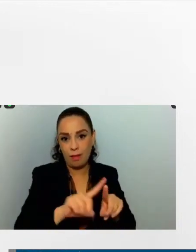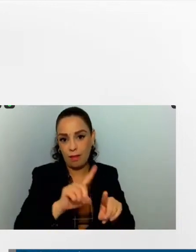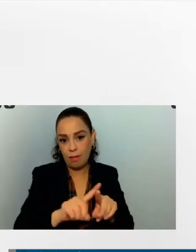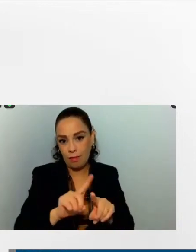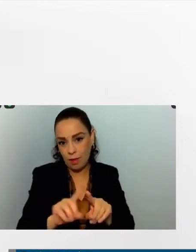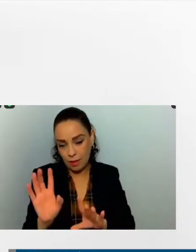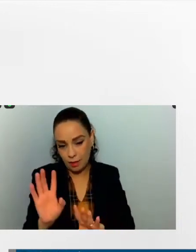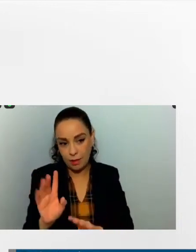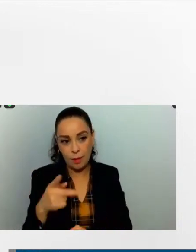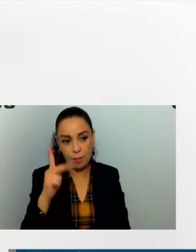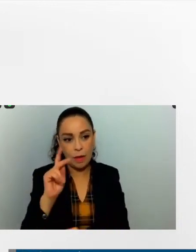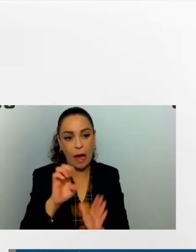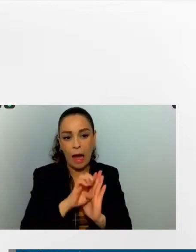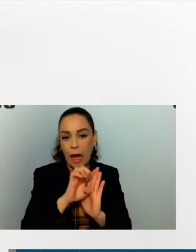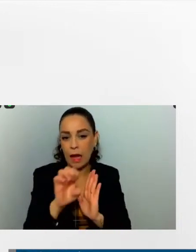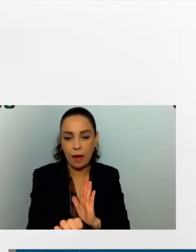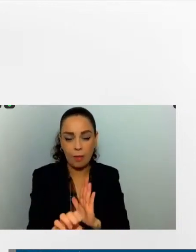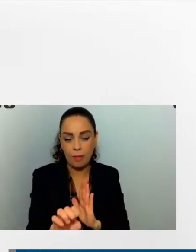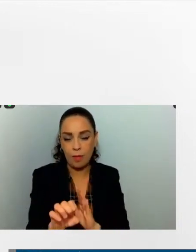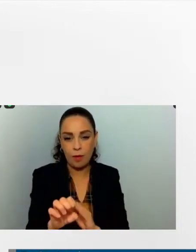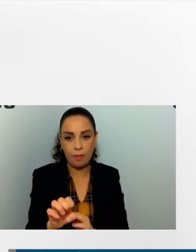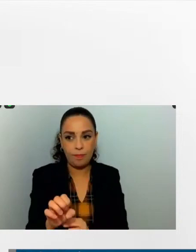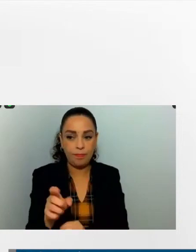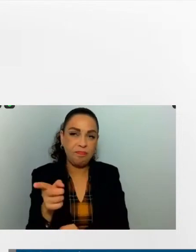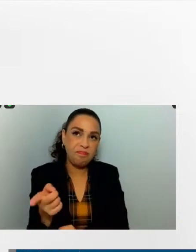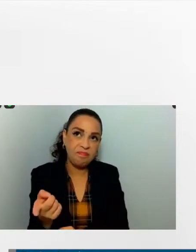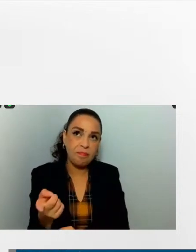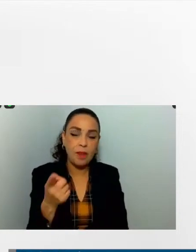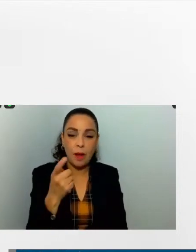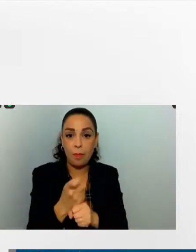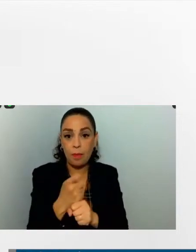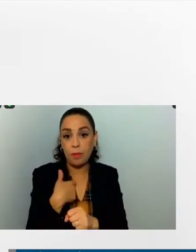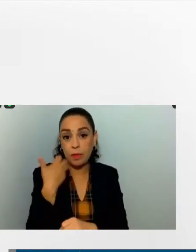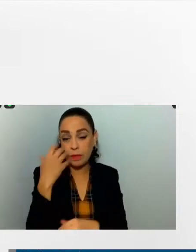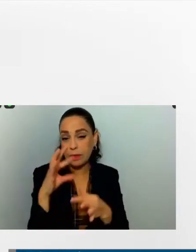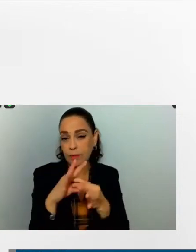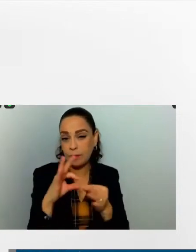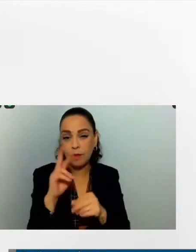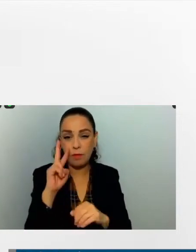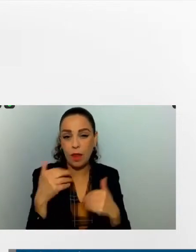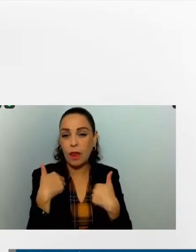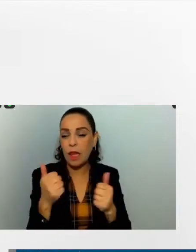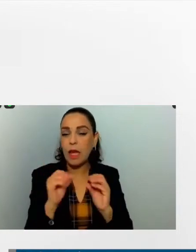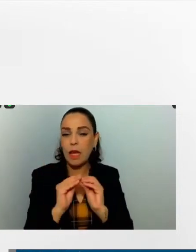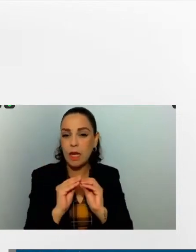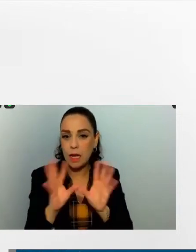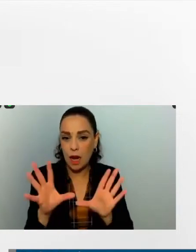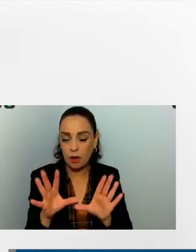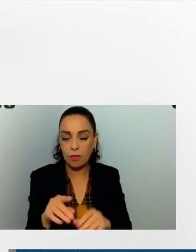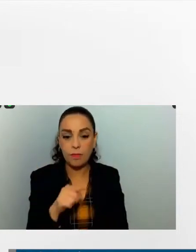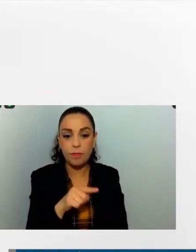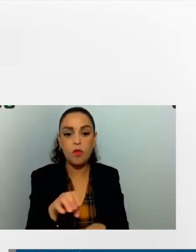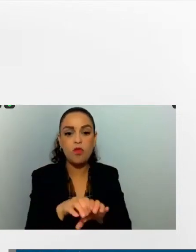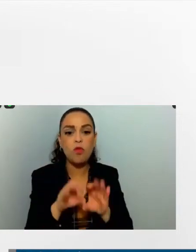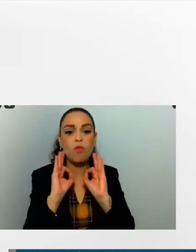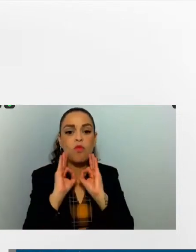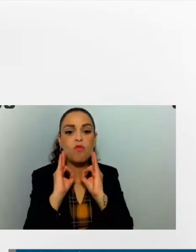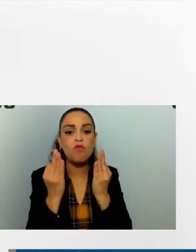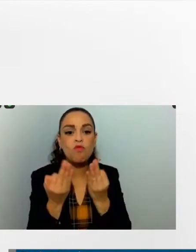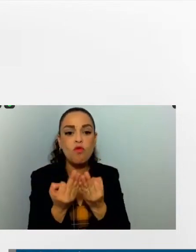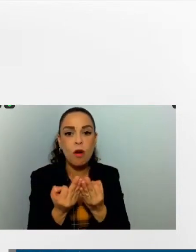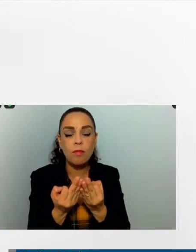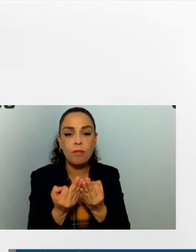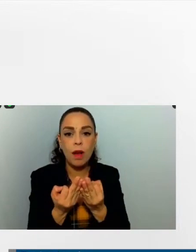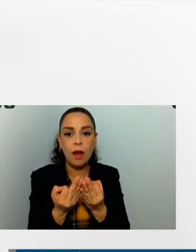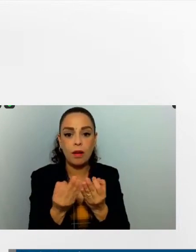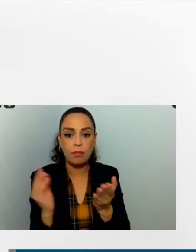a mí lo que me gustaría resaltar es primero, respecto del cuaderno jurisprudencial, la forma en la que nos trae de la mano